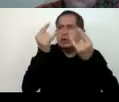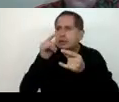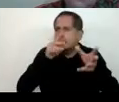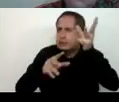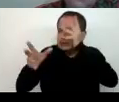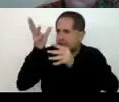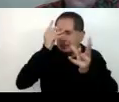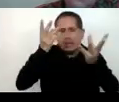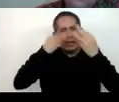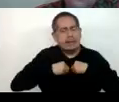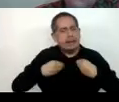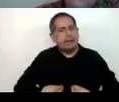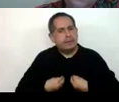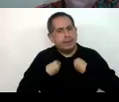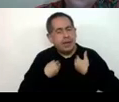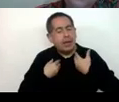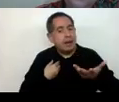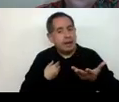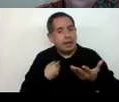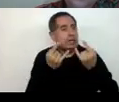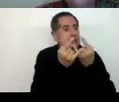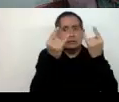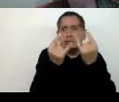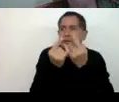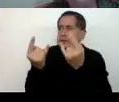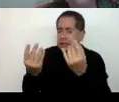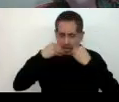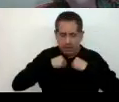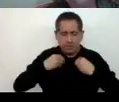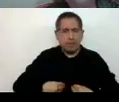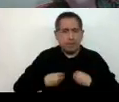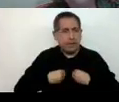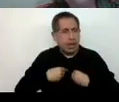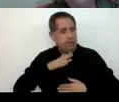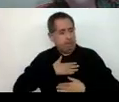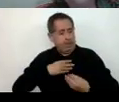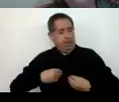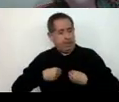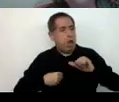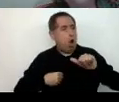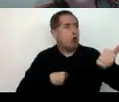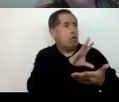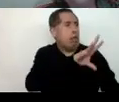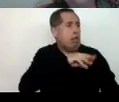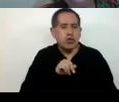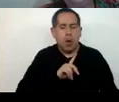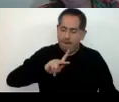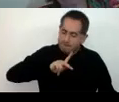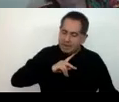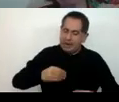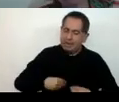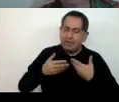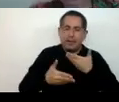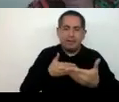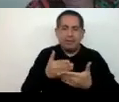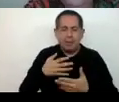vida. Y que trabajes con estos cuentos de tu vida, la tuya, no la de otra persona. Que los riegues